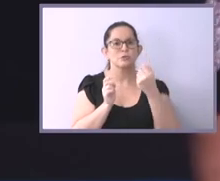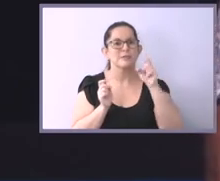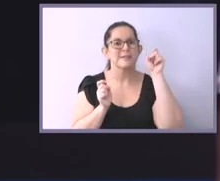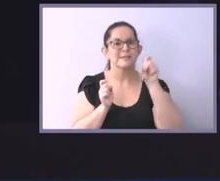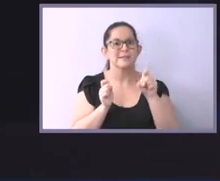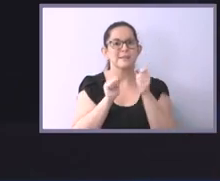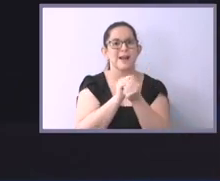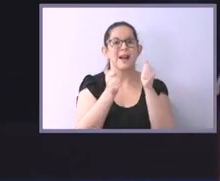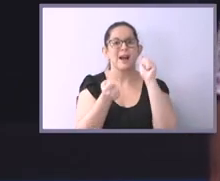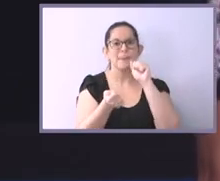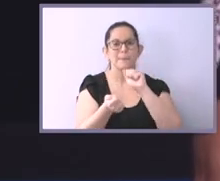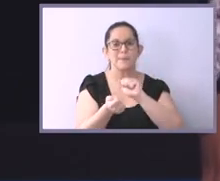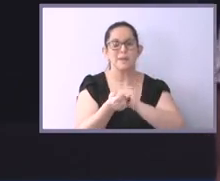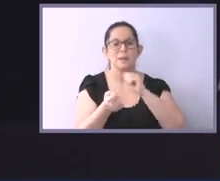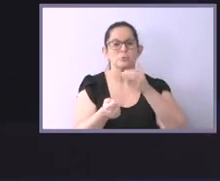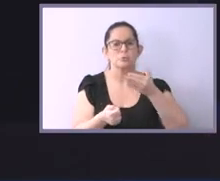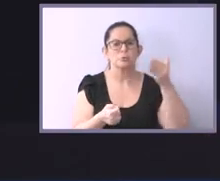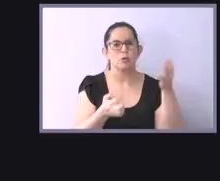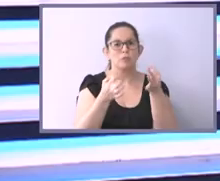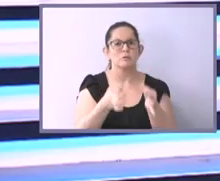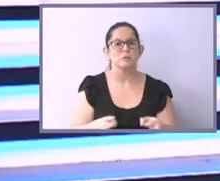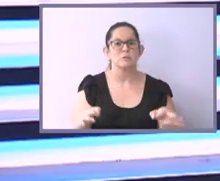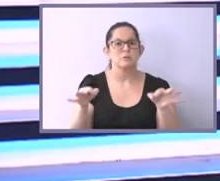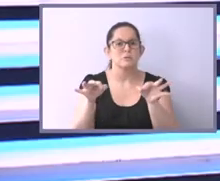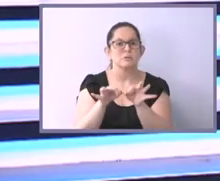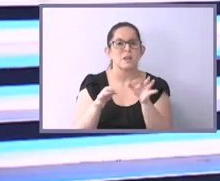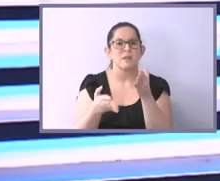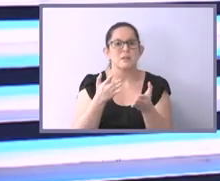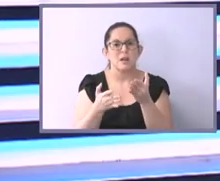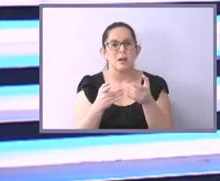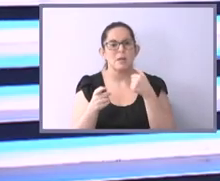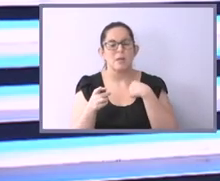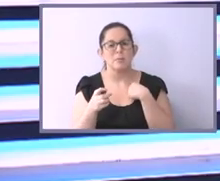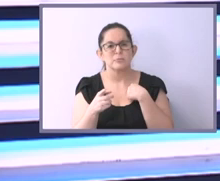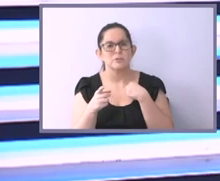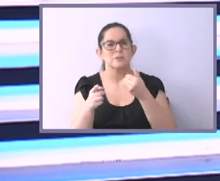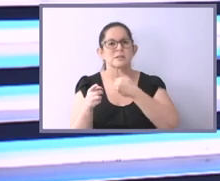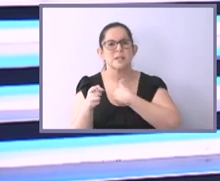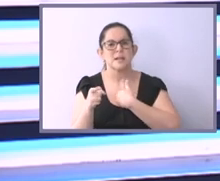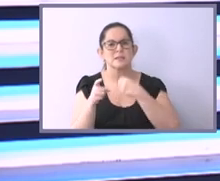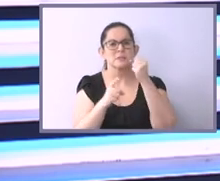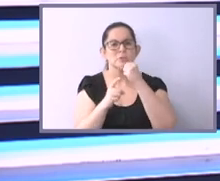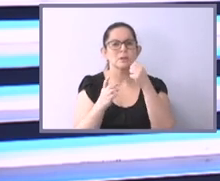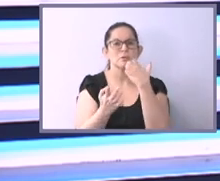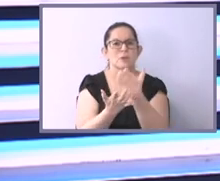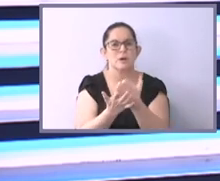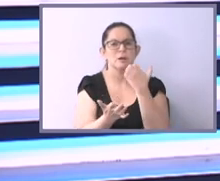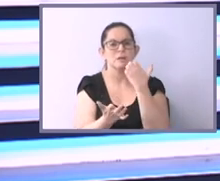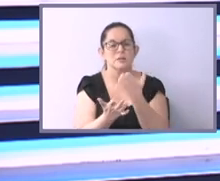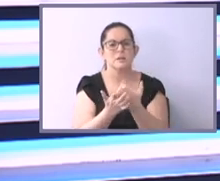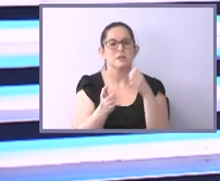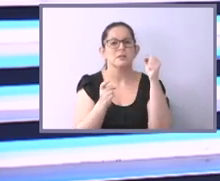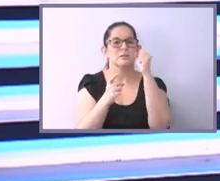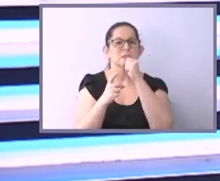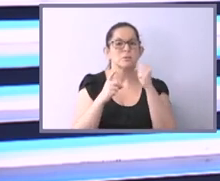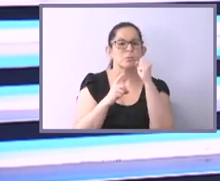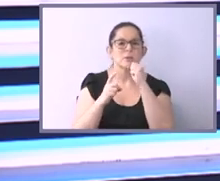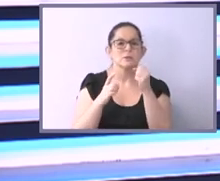tus prioridades. Aunque sé que puedes estar pasando situaciones económicas, situaciones